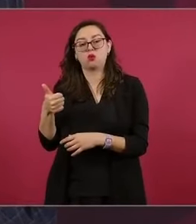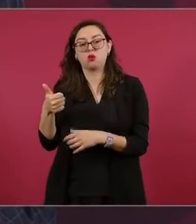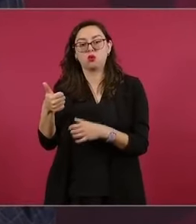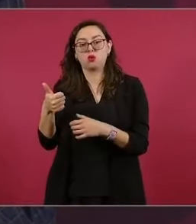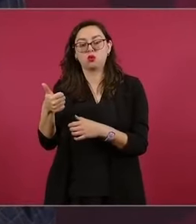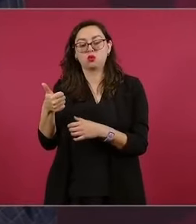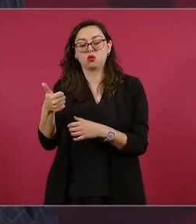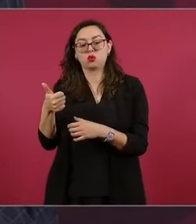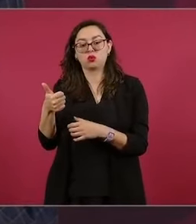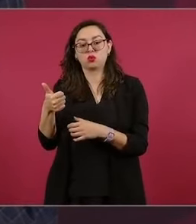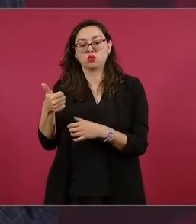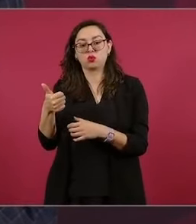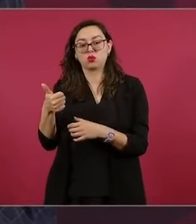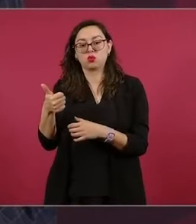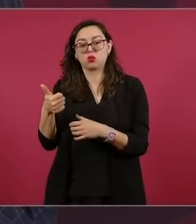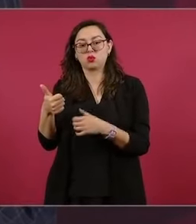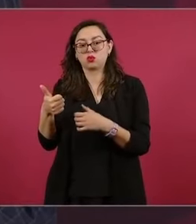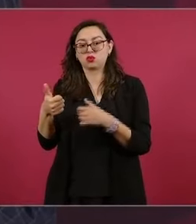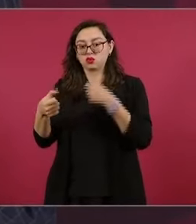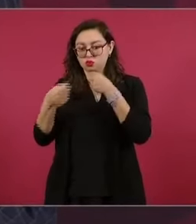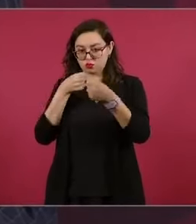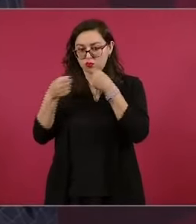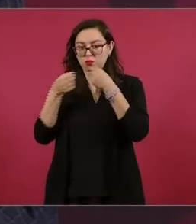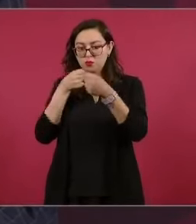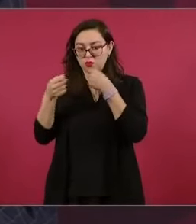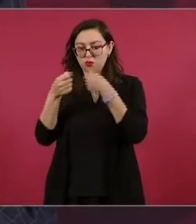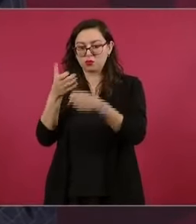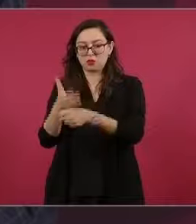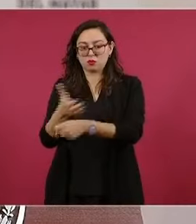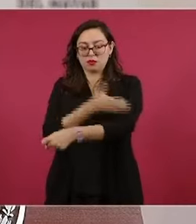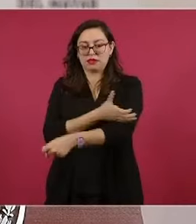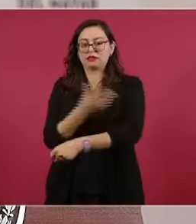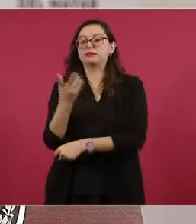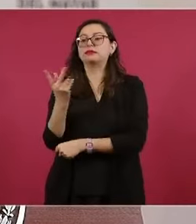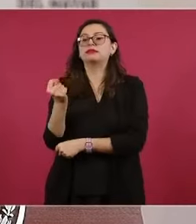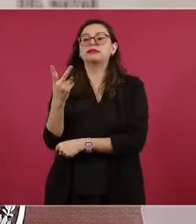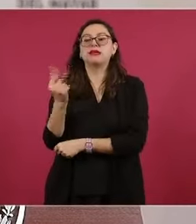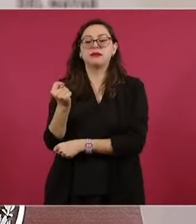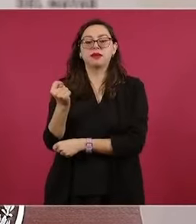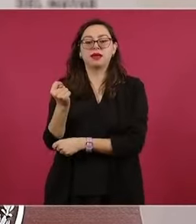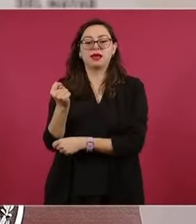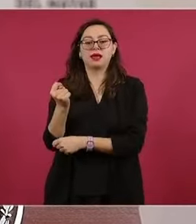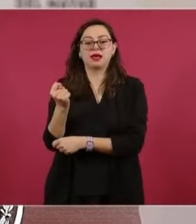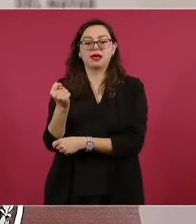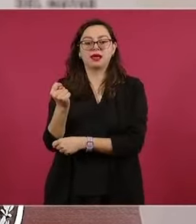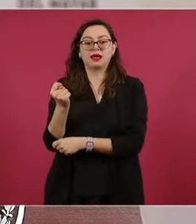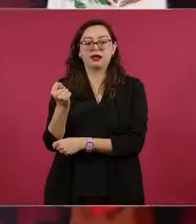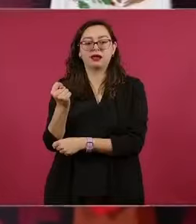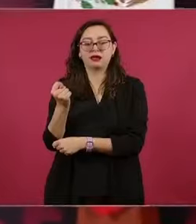al compañero conductor de televisión de